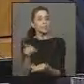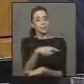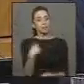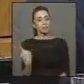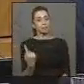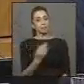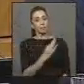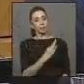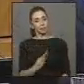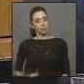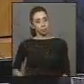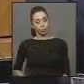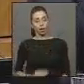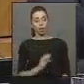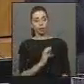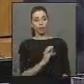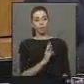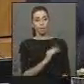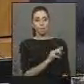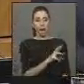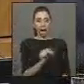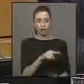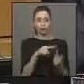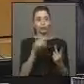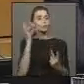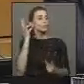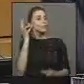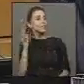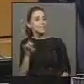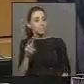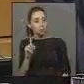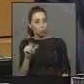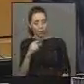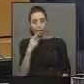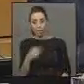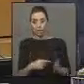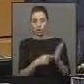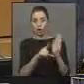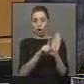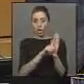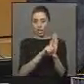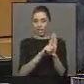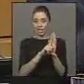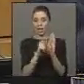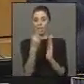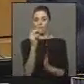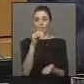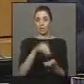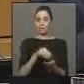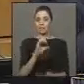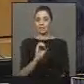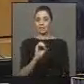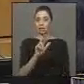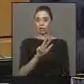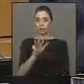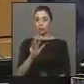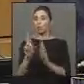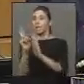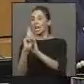colegas Sepúlveda y Barros, que siendo regulada por esta ley, la